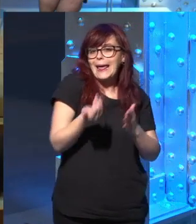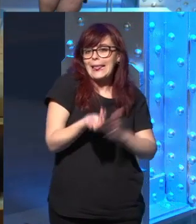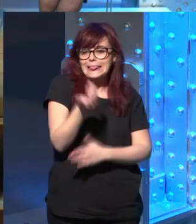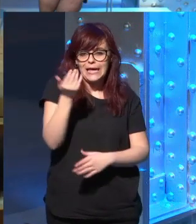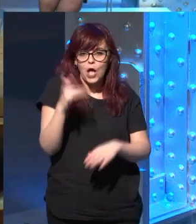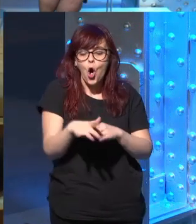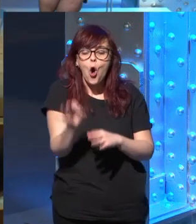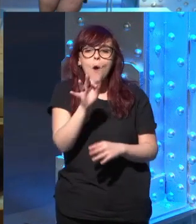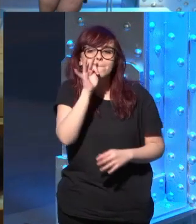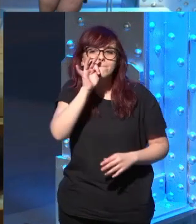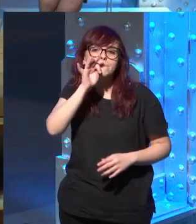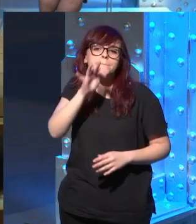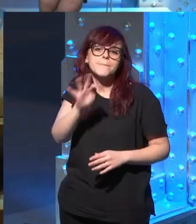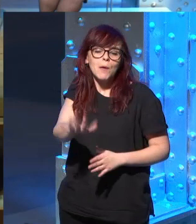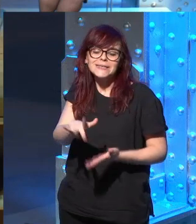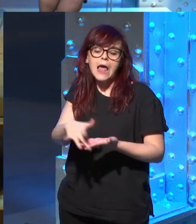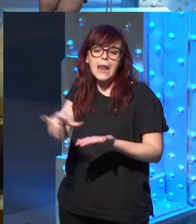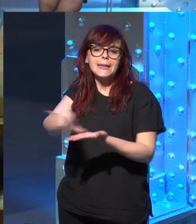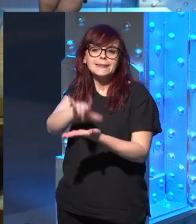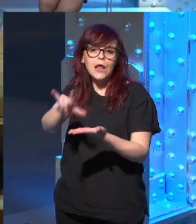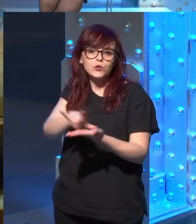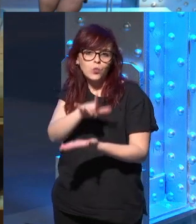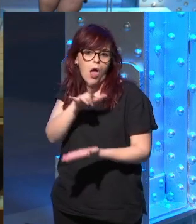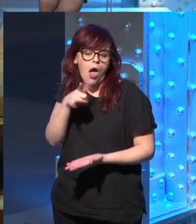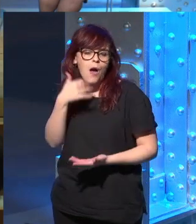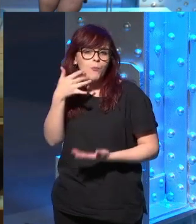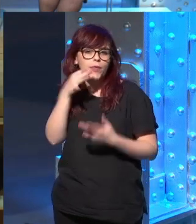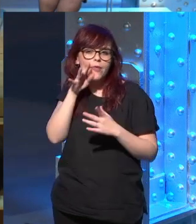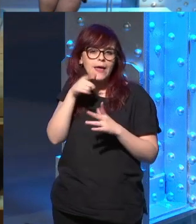la literatura en este país nuestro? Nunca.